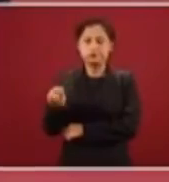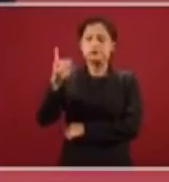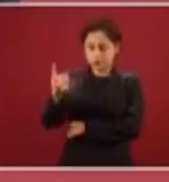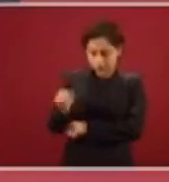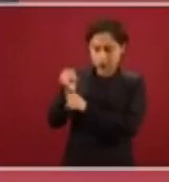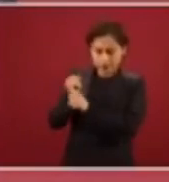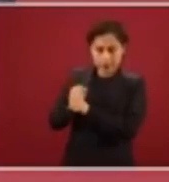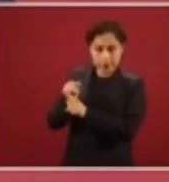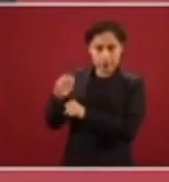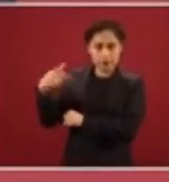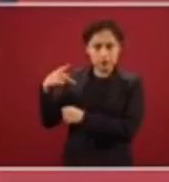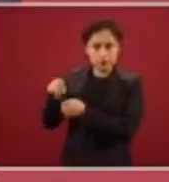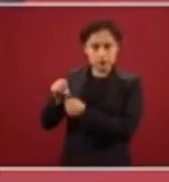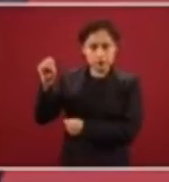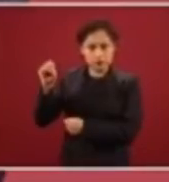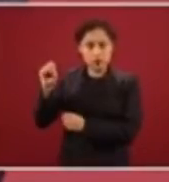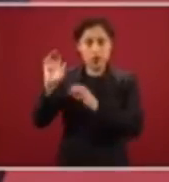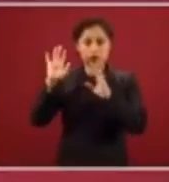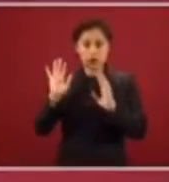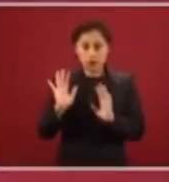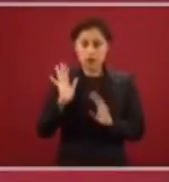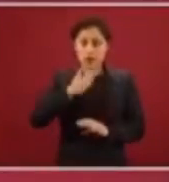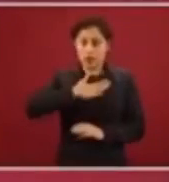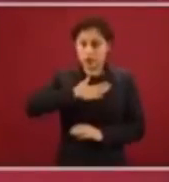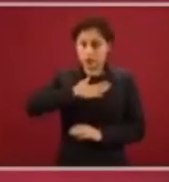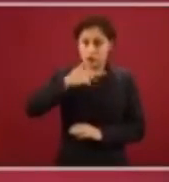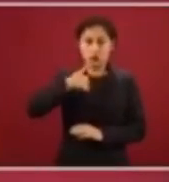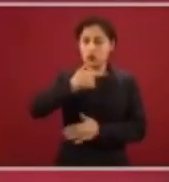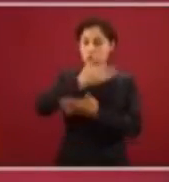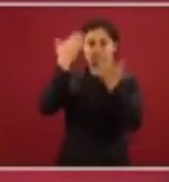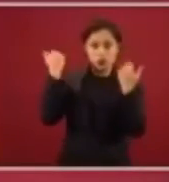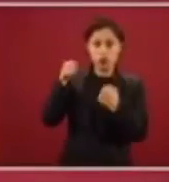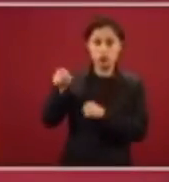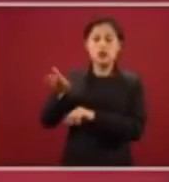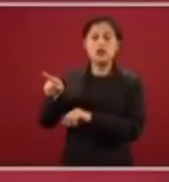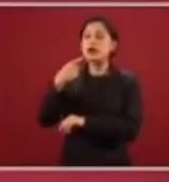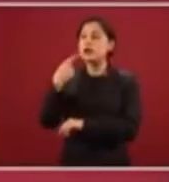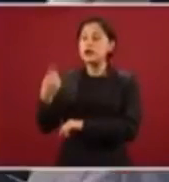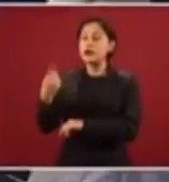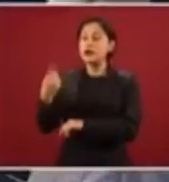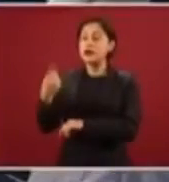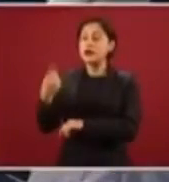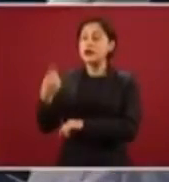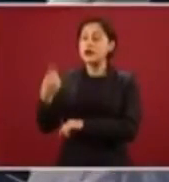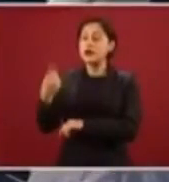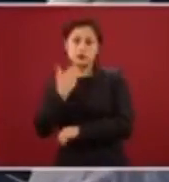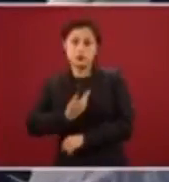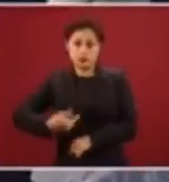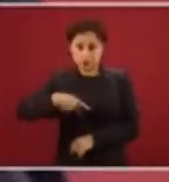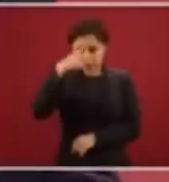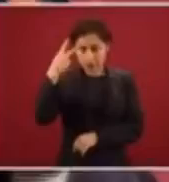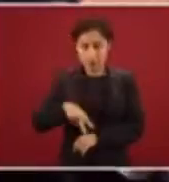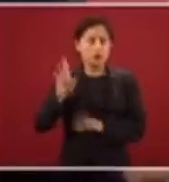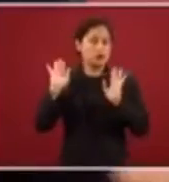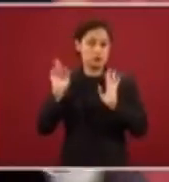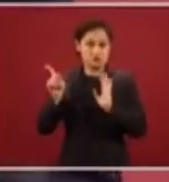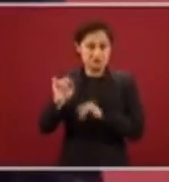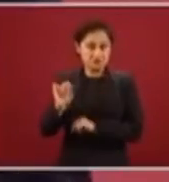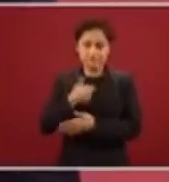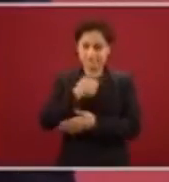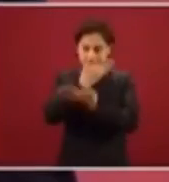No hay una investigación, que yo sepa, en contra del expresidente Peña. Desde luego, la